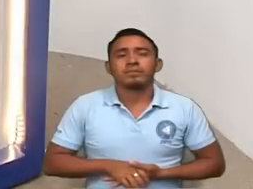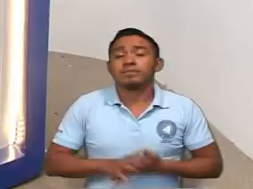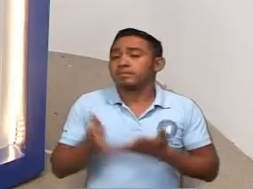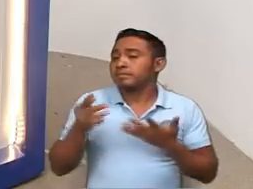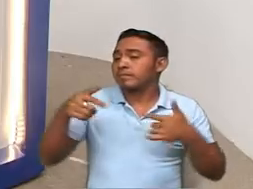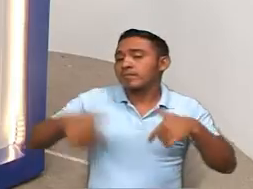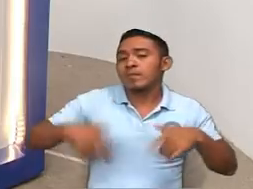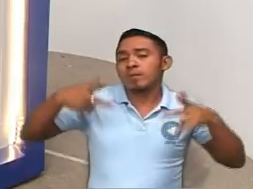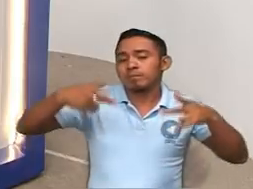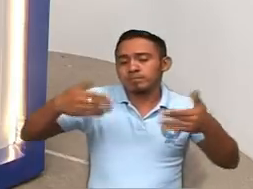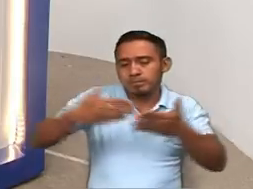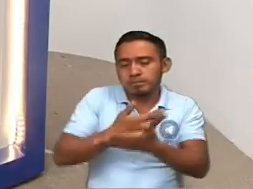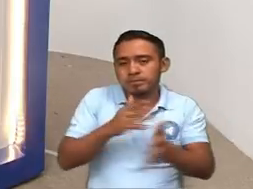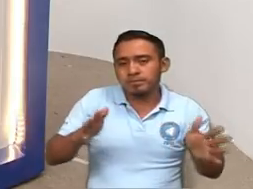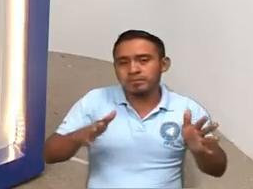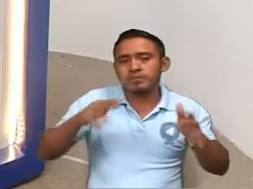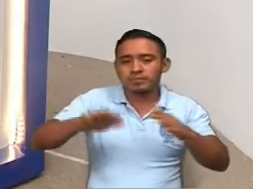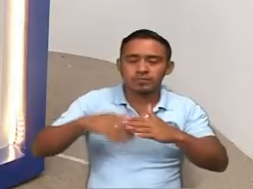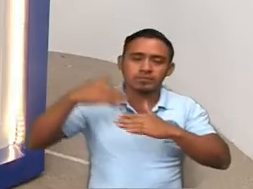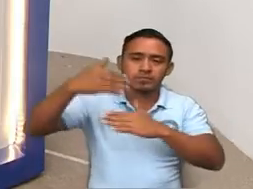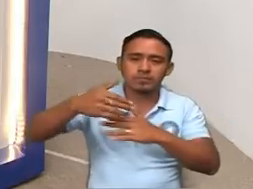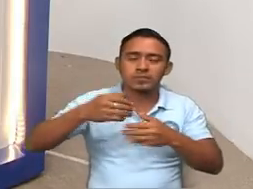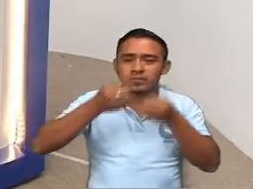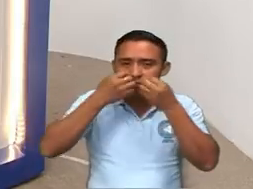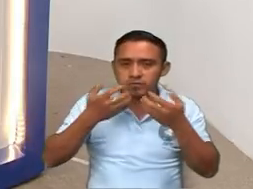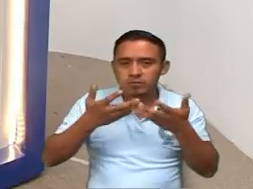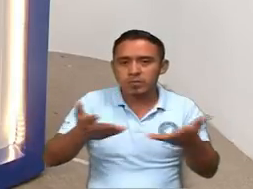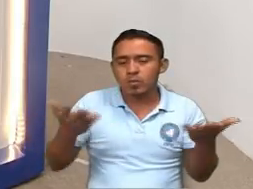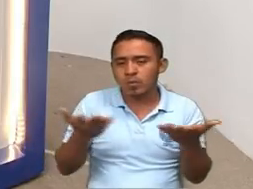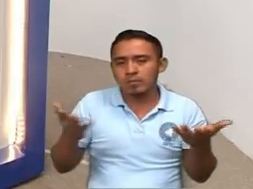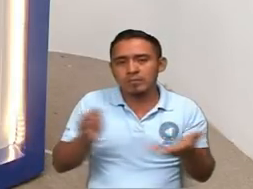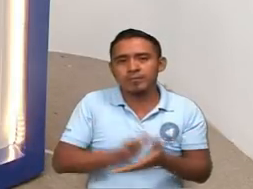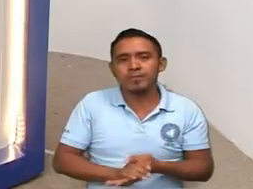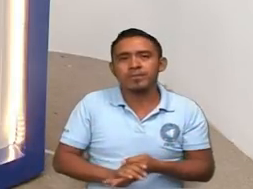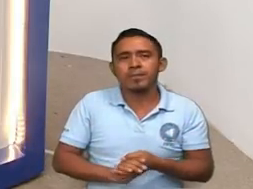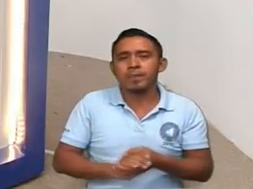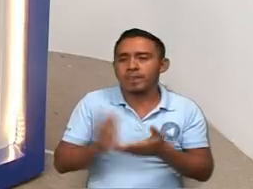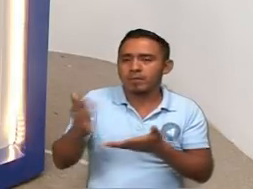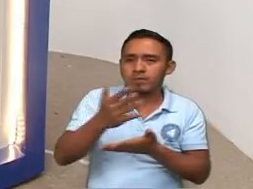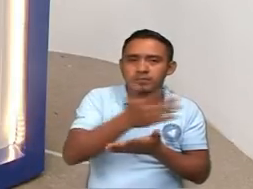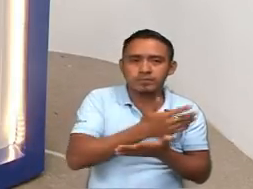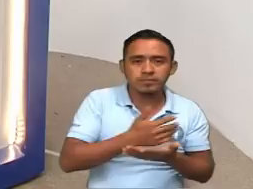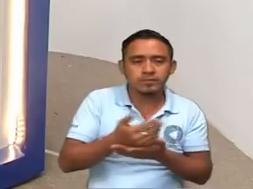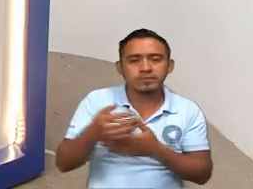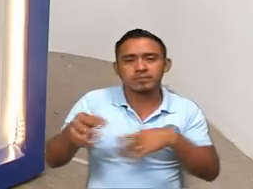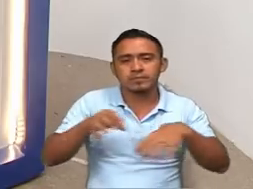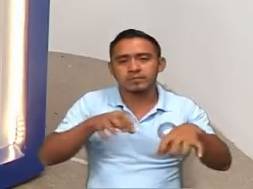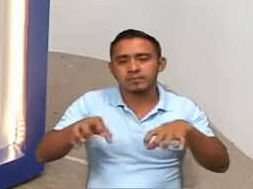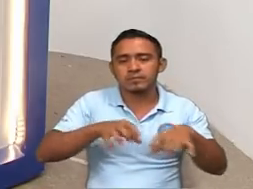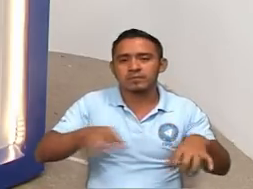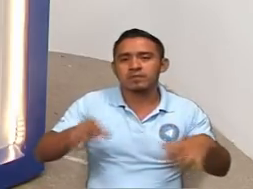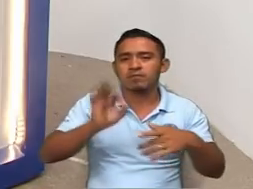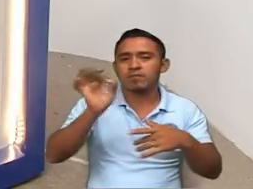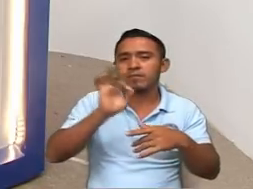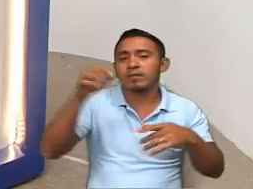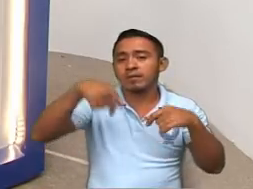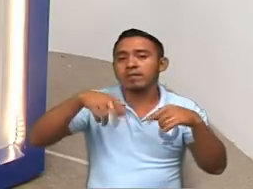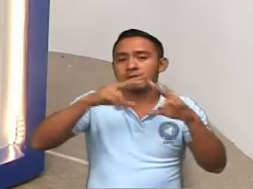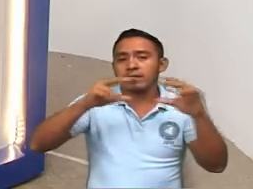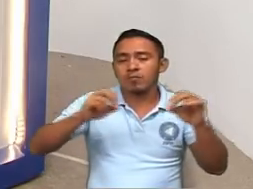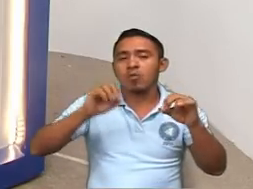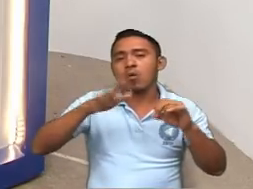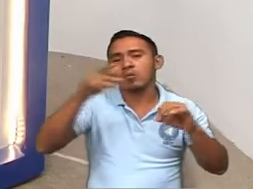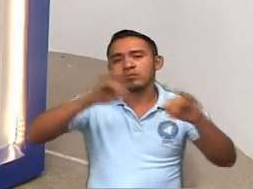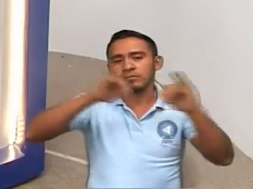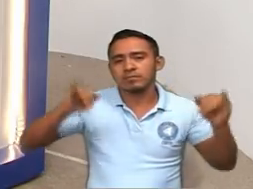Tenemos que hacer una nueva pausa, pero al volver le continuaremos brindando los detalles que recogen los eventos más importantes acaecidos en nuestro país y también